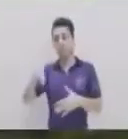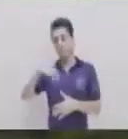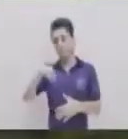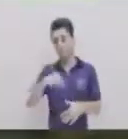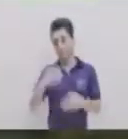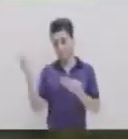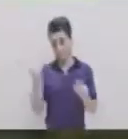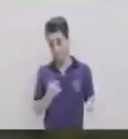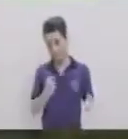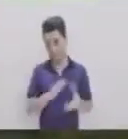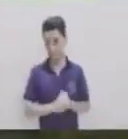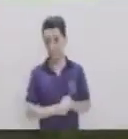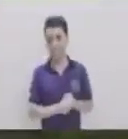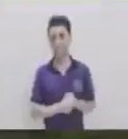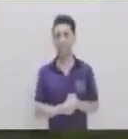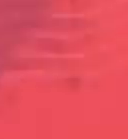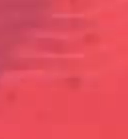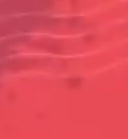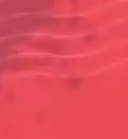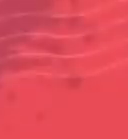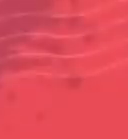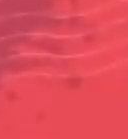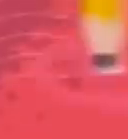niveles preprimario y primario. ¡Bienvenidos!